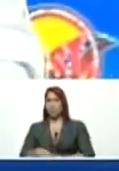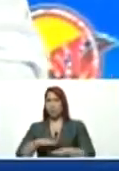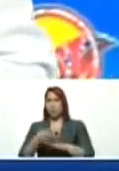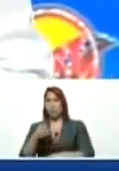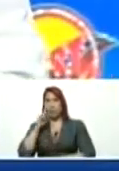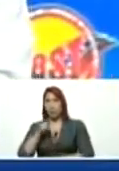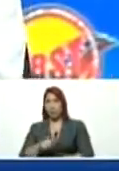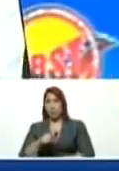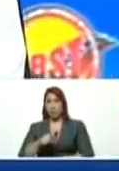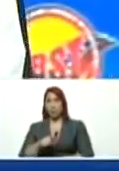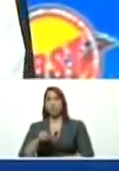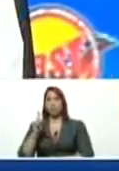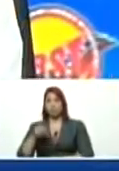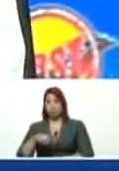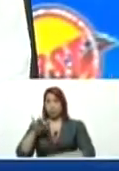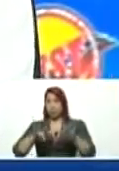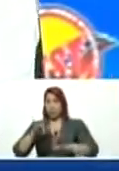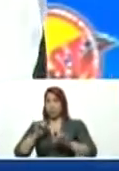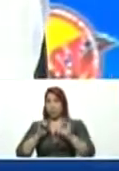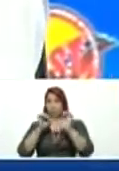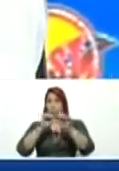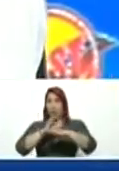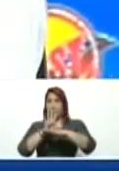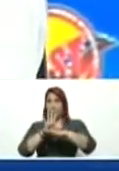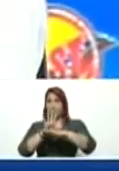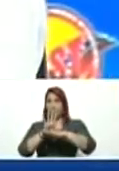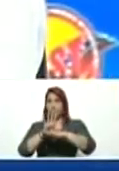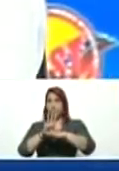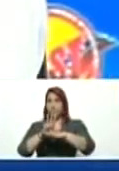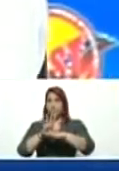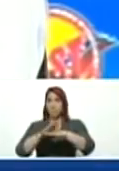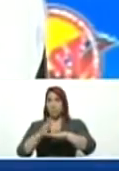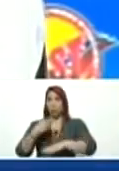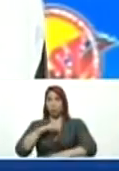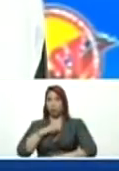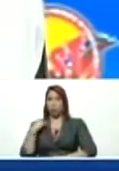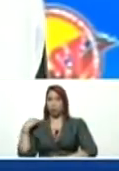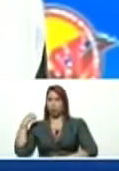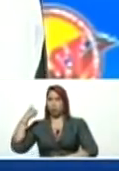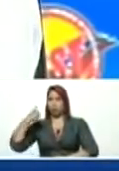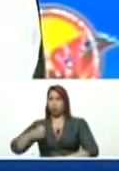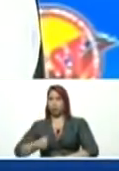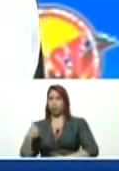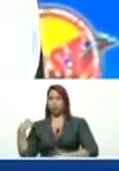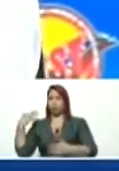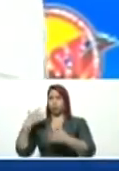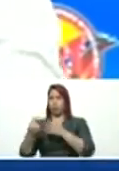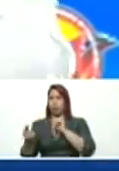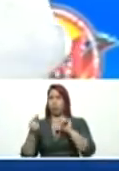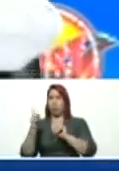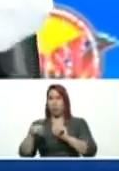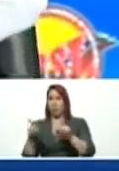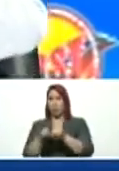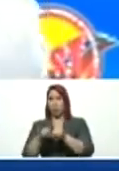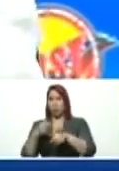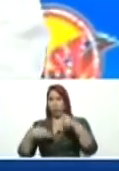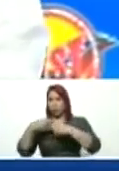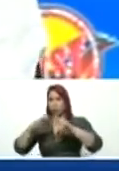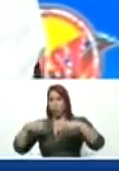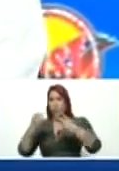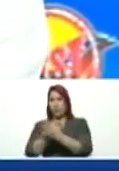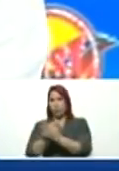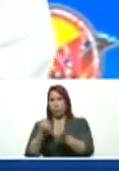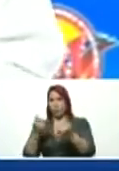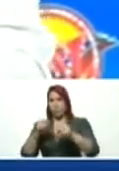secretario permanente el alba porque nosotros venimos debatiendo presidente al igual que construir una nueva economía